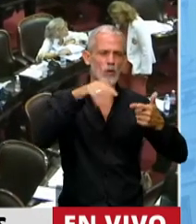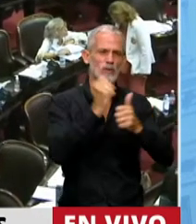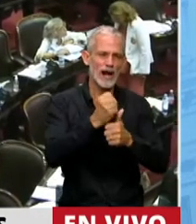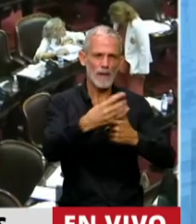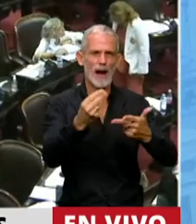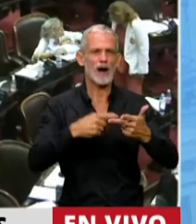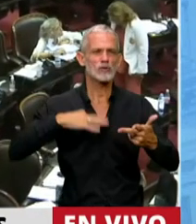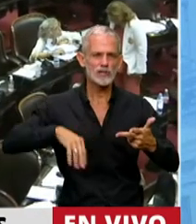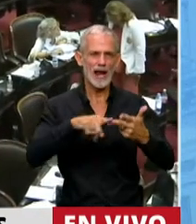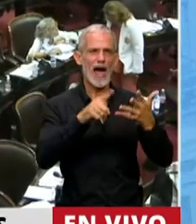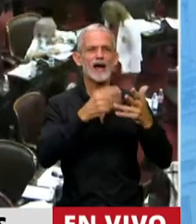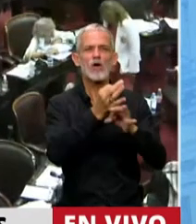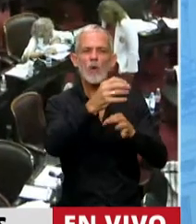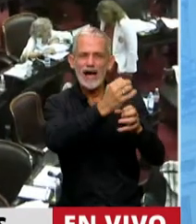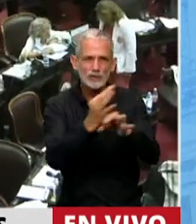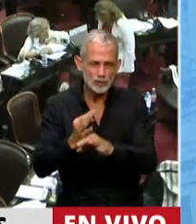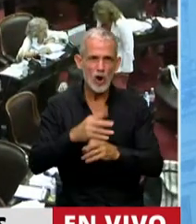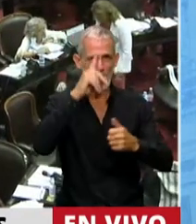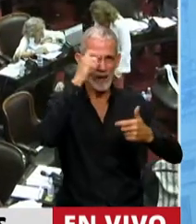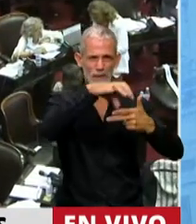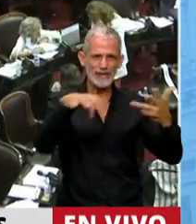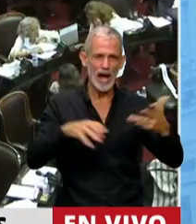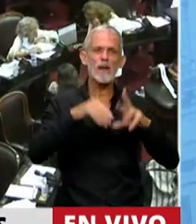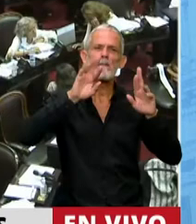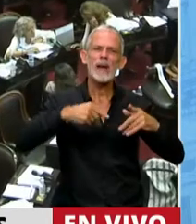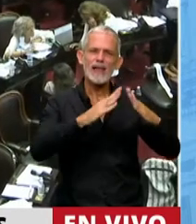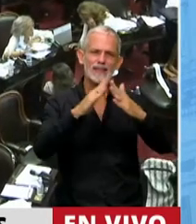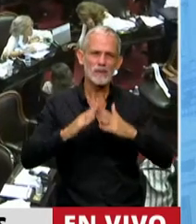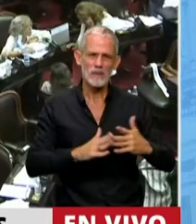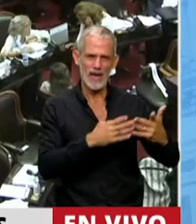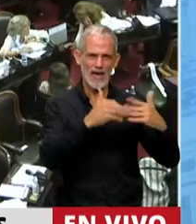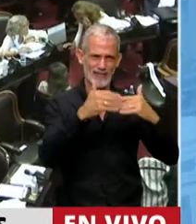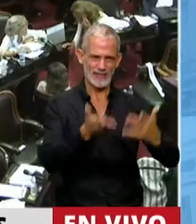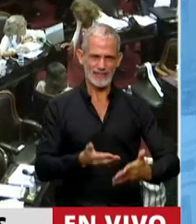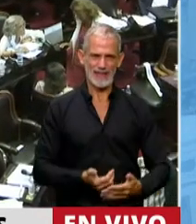trabajo, salario, educación, para los hospitales, para un plan de viviendas populares.